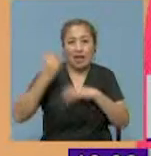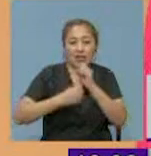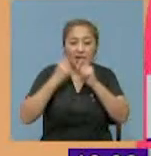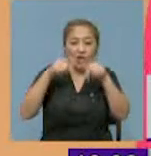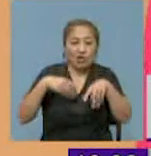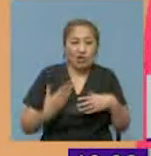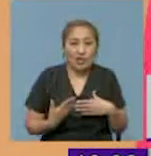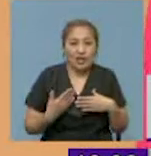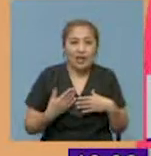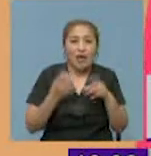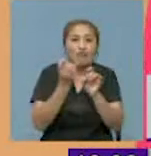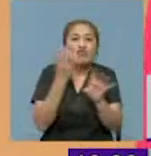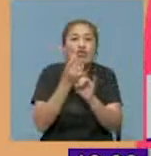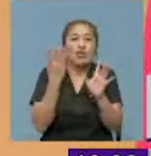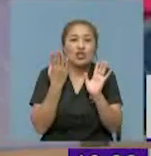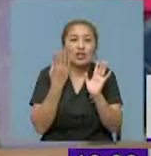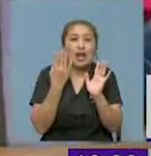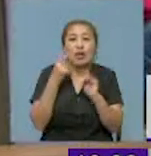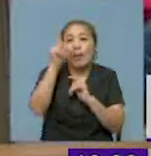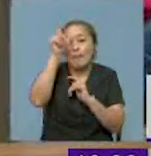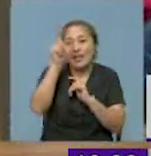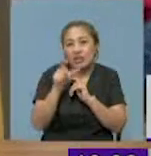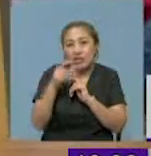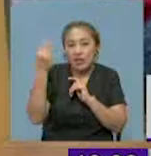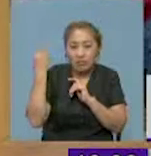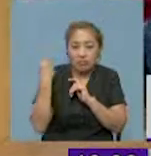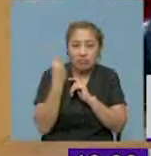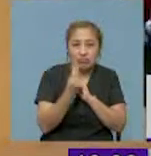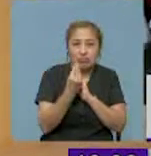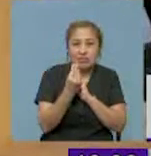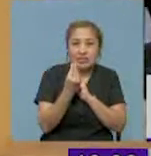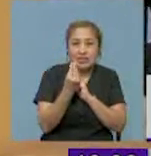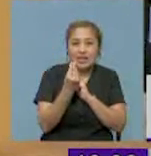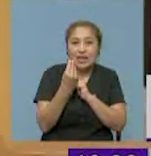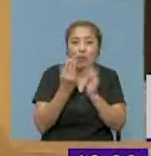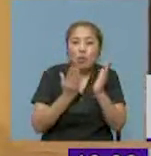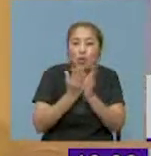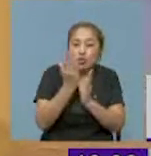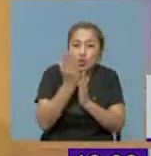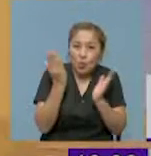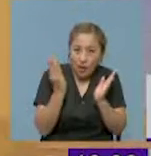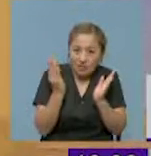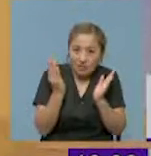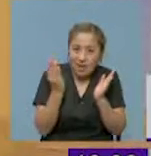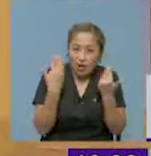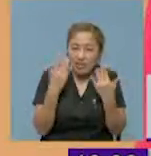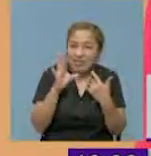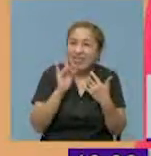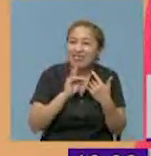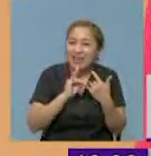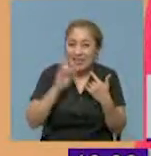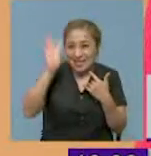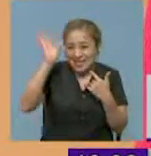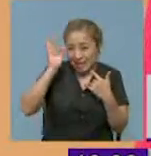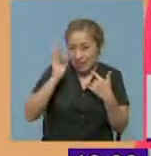en a nivel profesional un nombre de la casa no digamos no le daban una continuidad ahora ahí sabemos de tuzsa